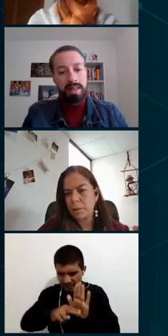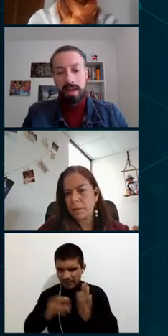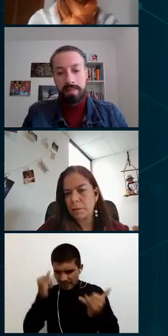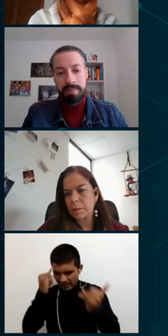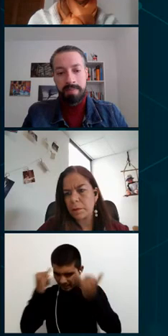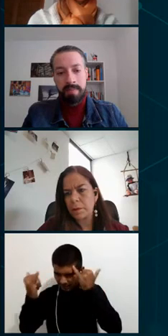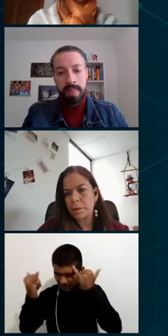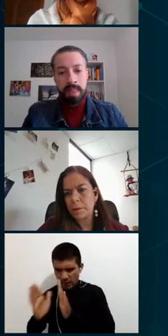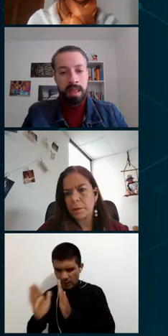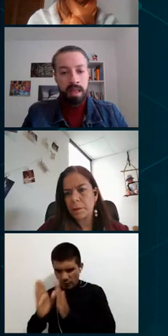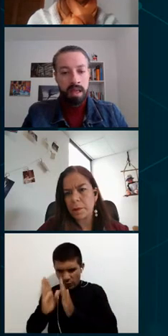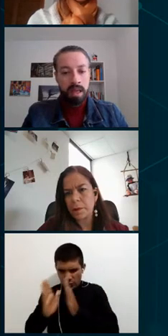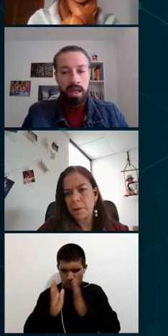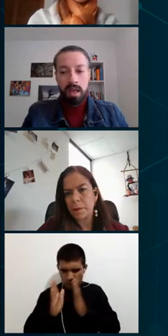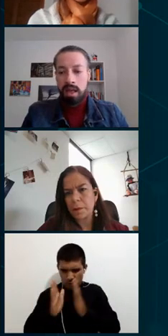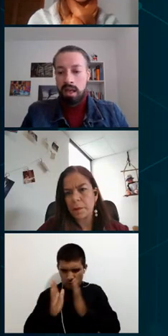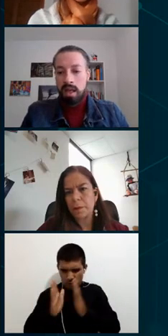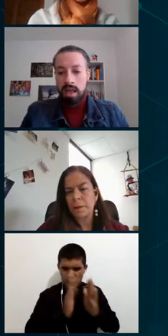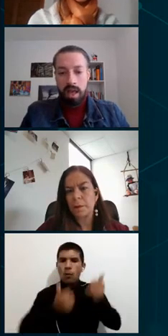podamos implementar.